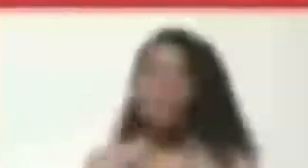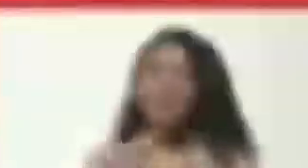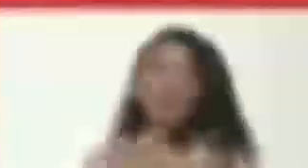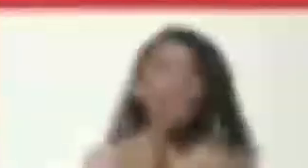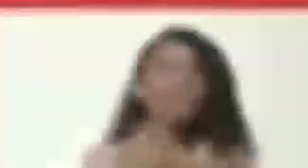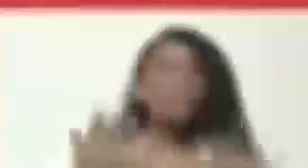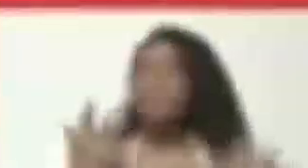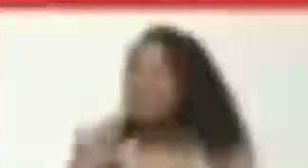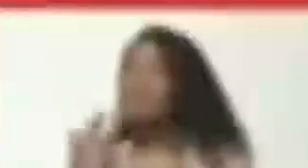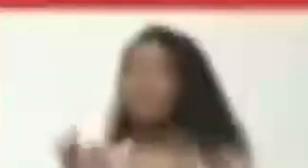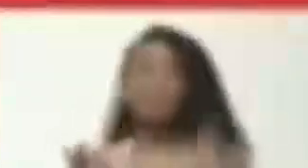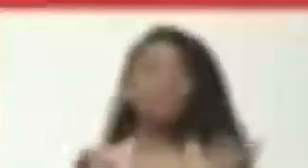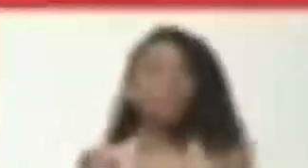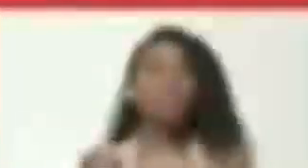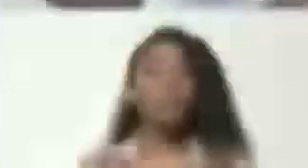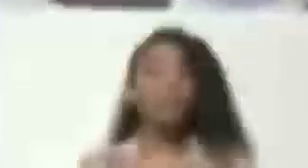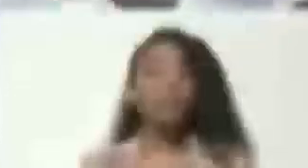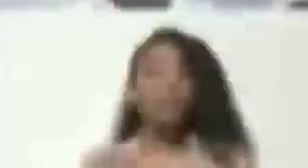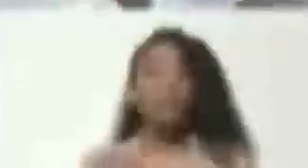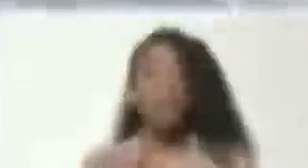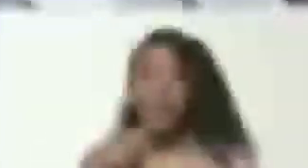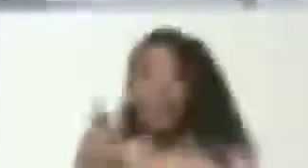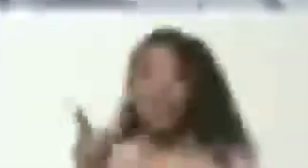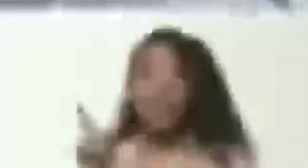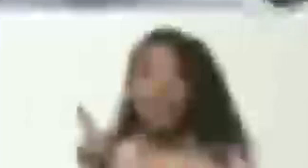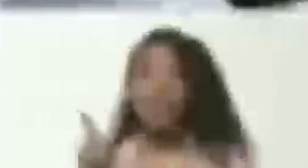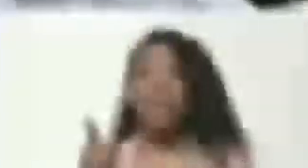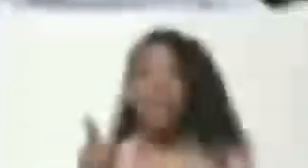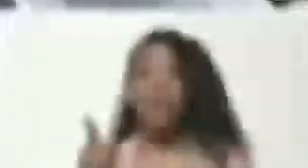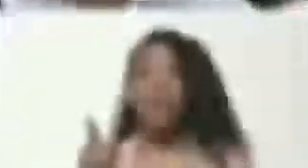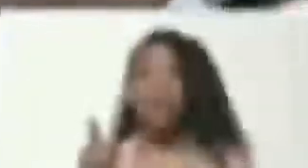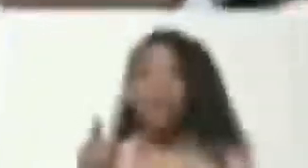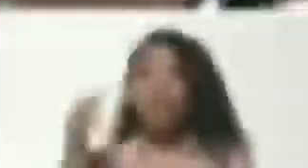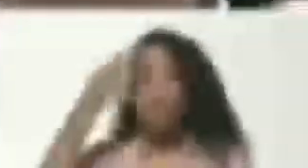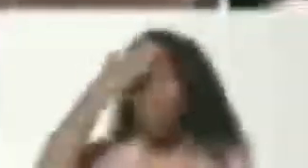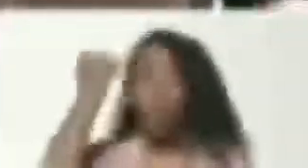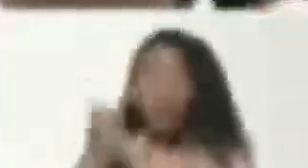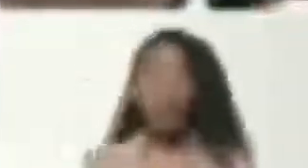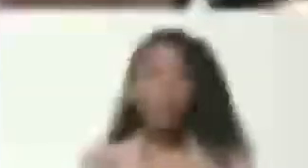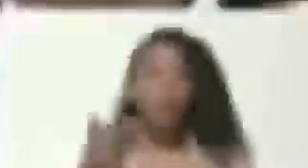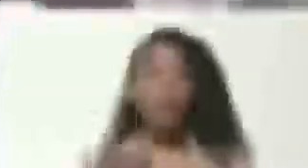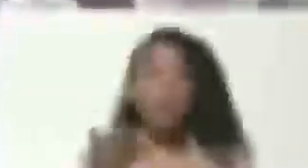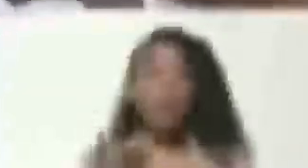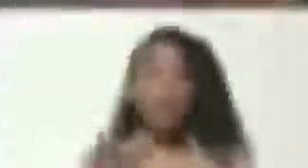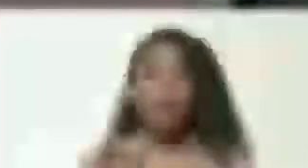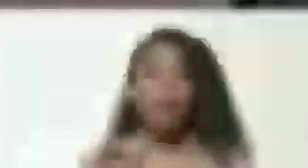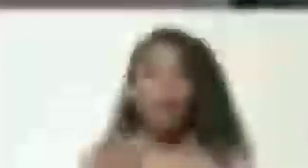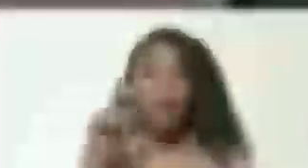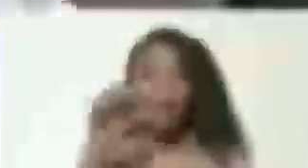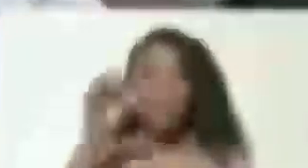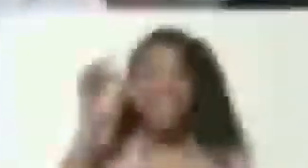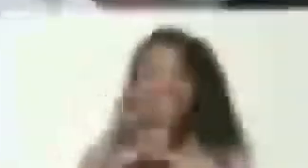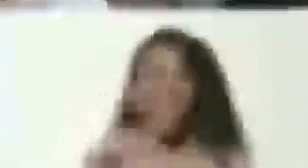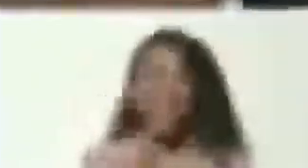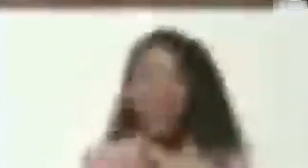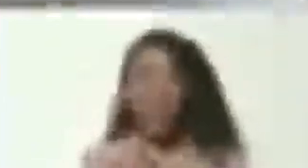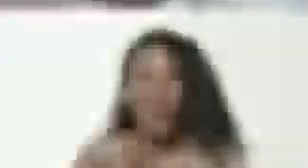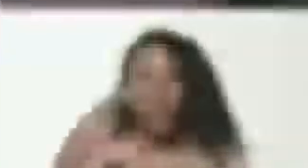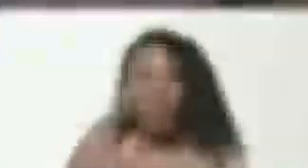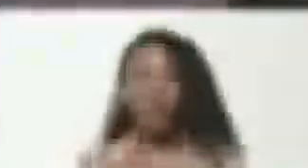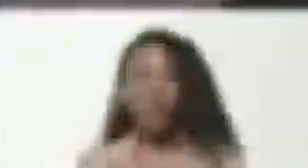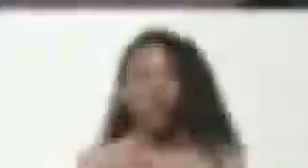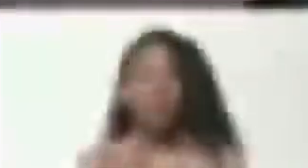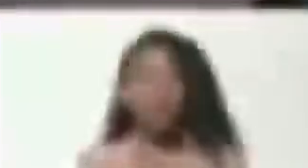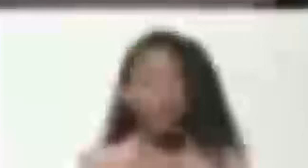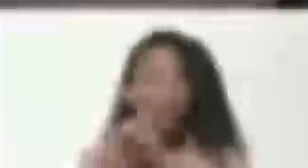en Venezuela. Segundo, el tema del salario. Si se va a dolarizar, si se va a llevar a Petro,